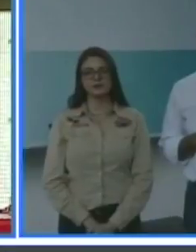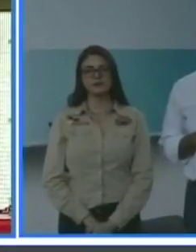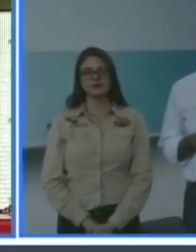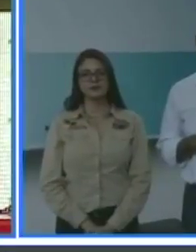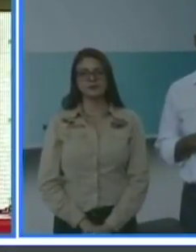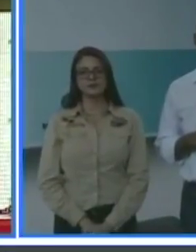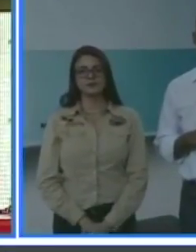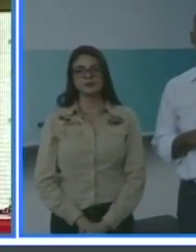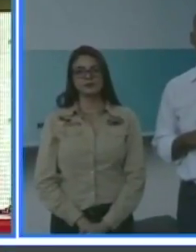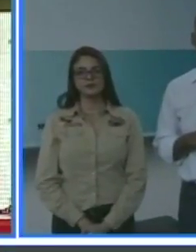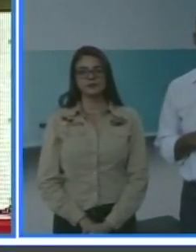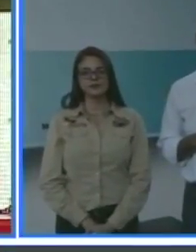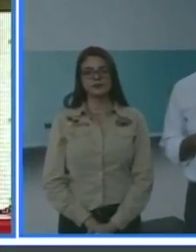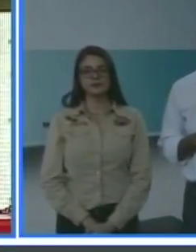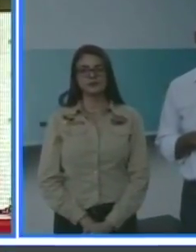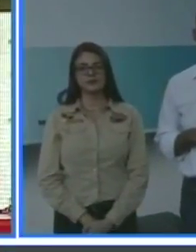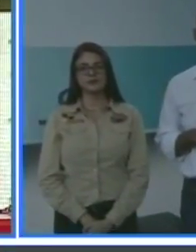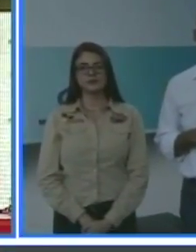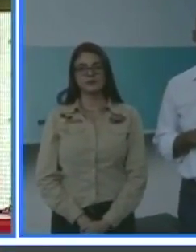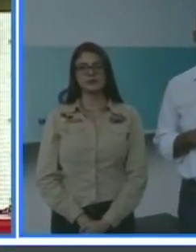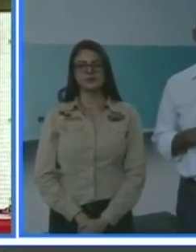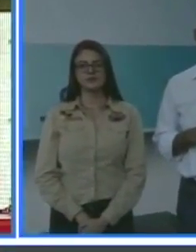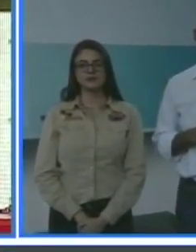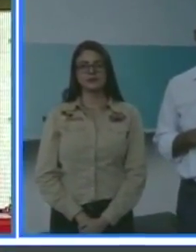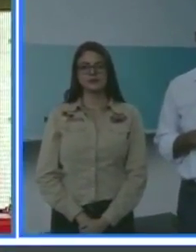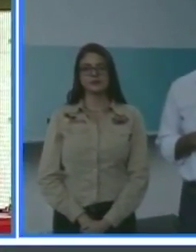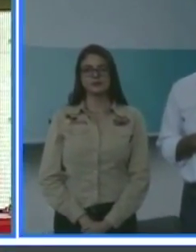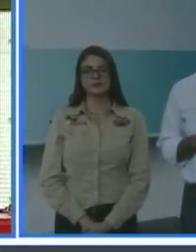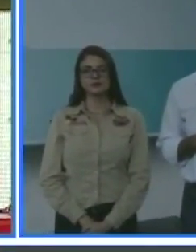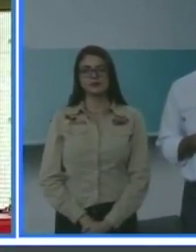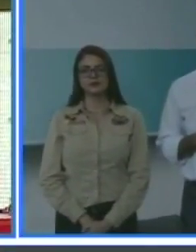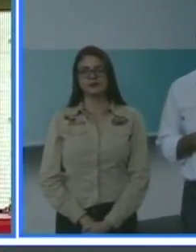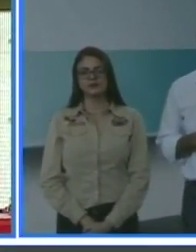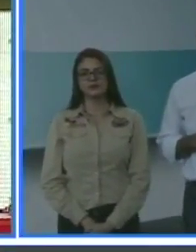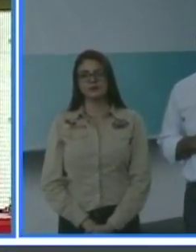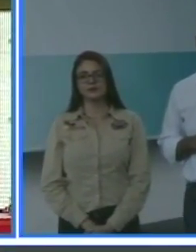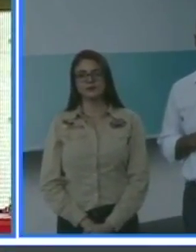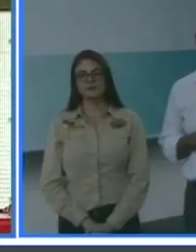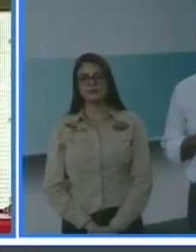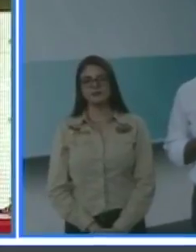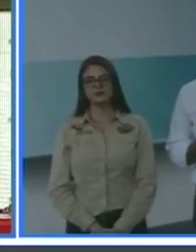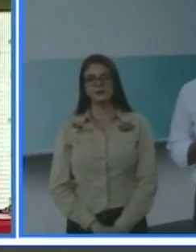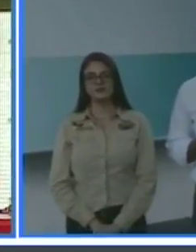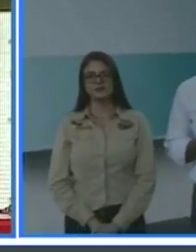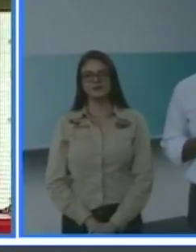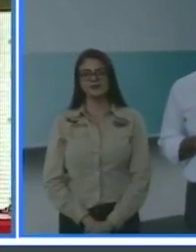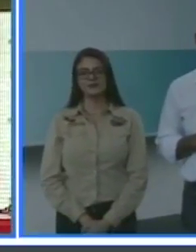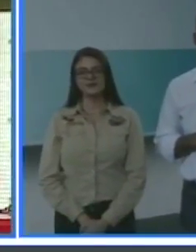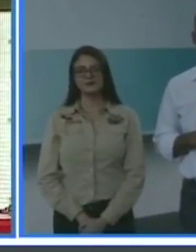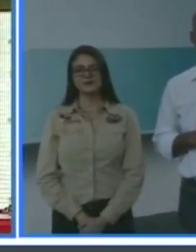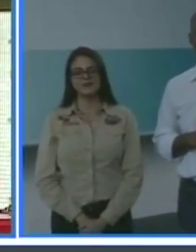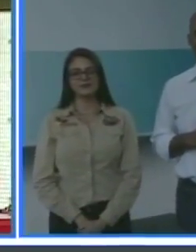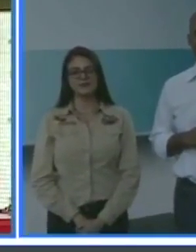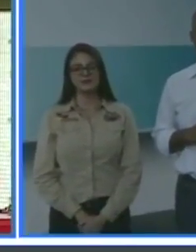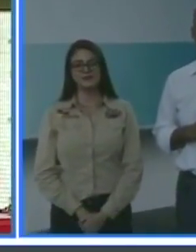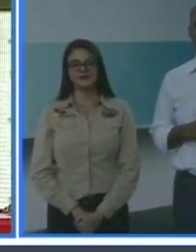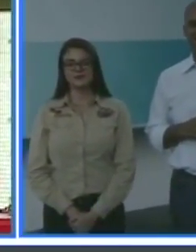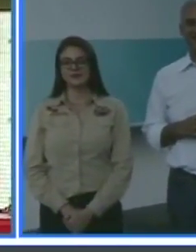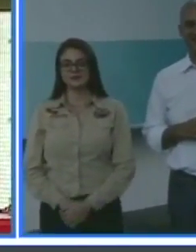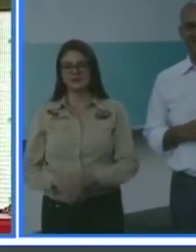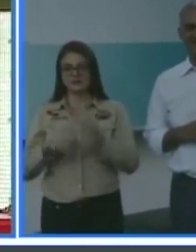Verdaderamente, como yo lo he dicho y tú lo dijiste también, no fue una entrevista, fue un